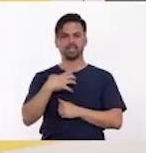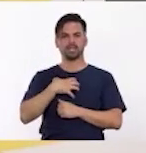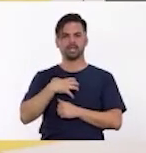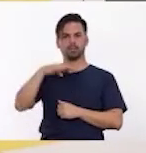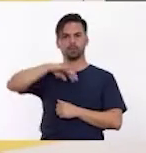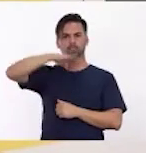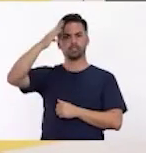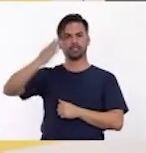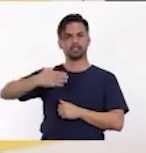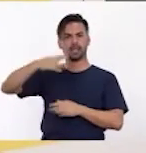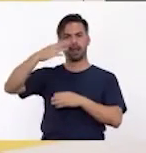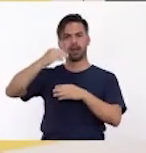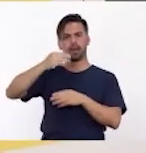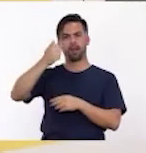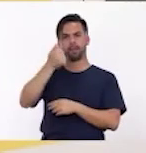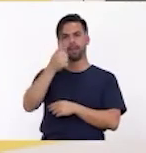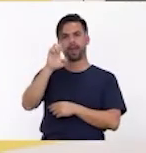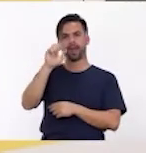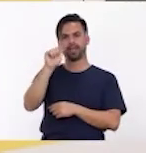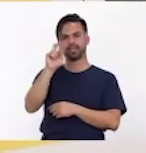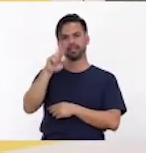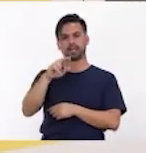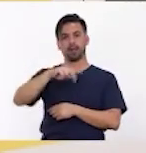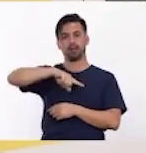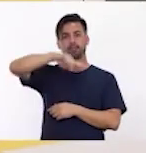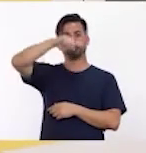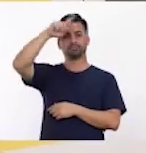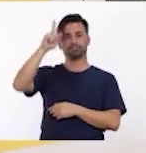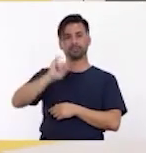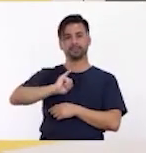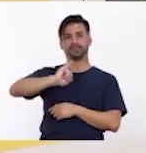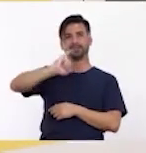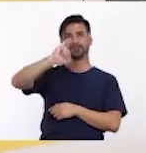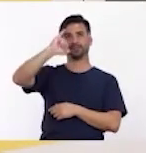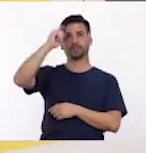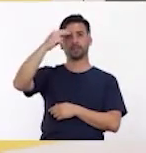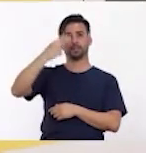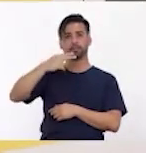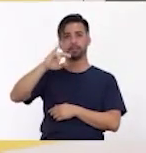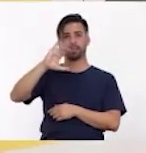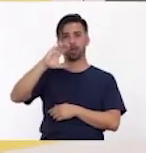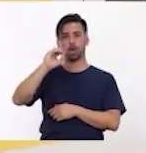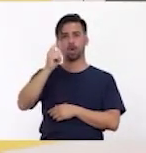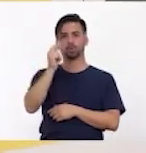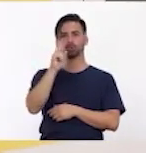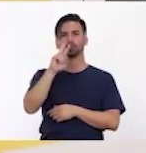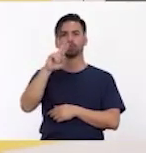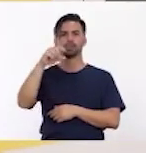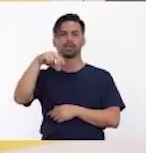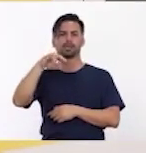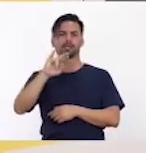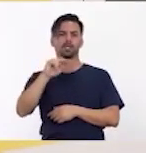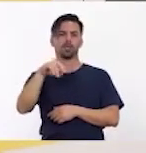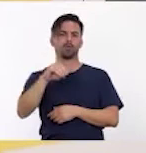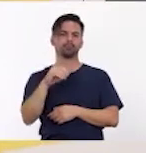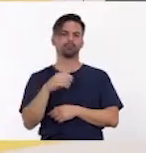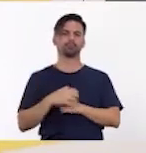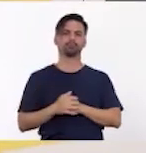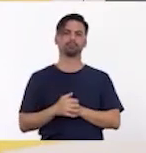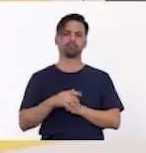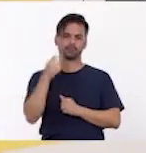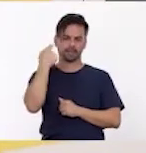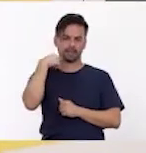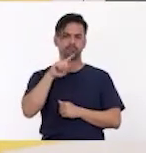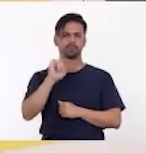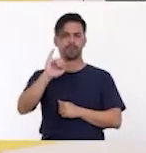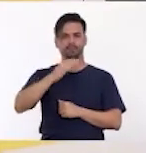Maestra como parque nacional, el Pico Turquino como parque nacional, y debemos hacer referencia a